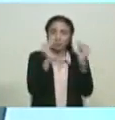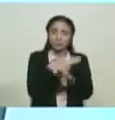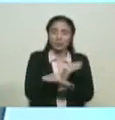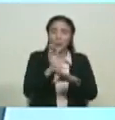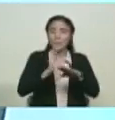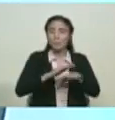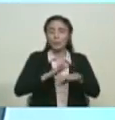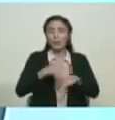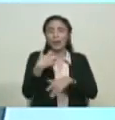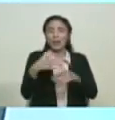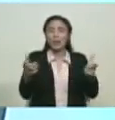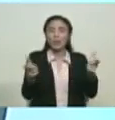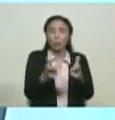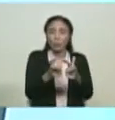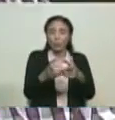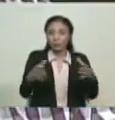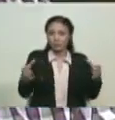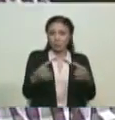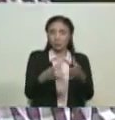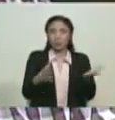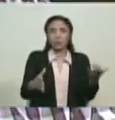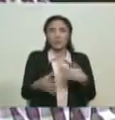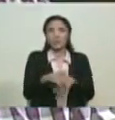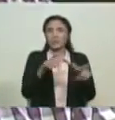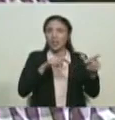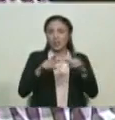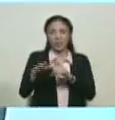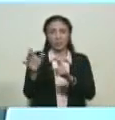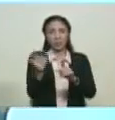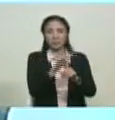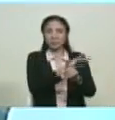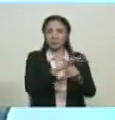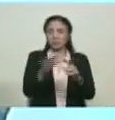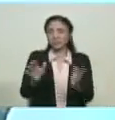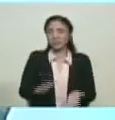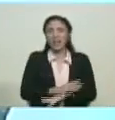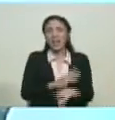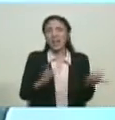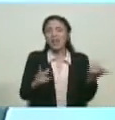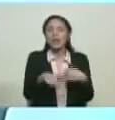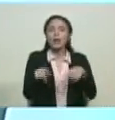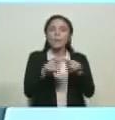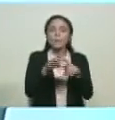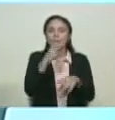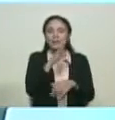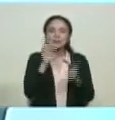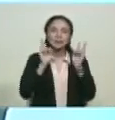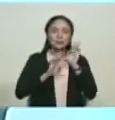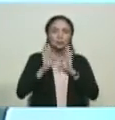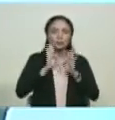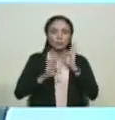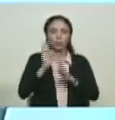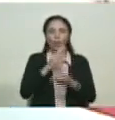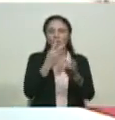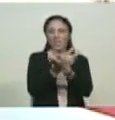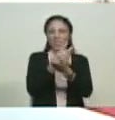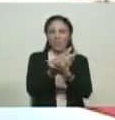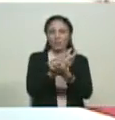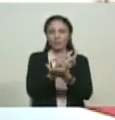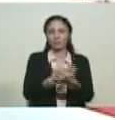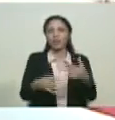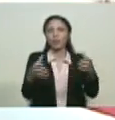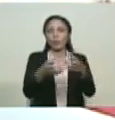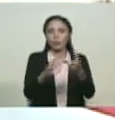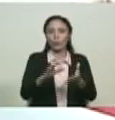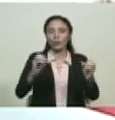marcado estaba envenenado estaba contaminado con la huella imperial y ha vuelto yo le he dado la